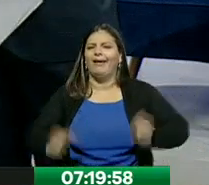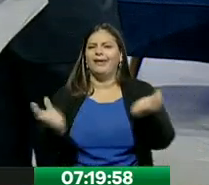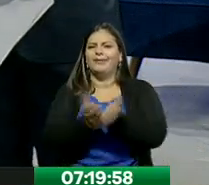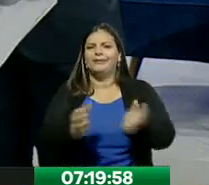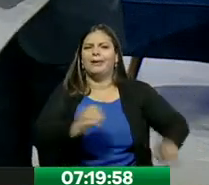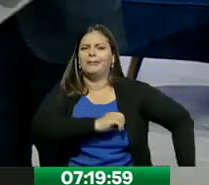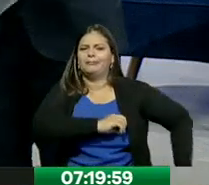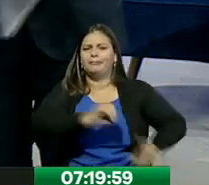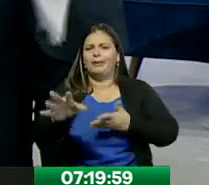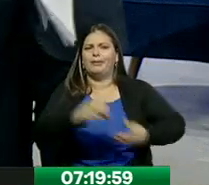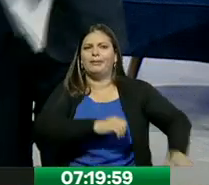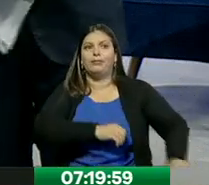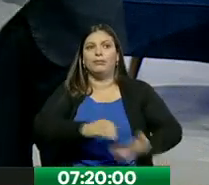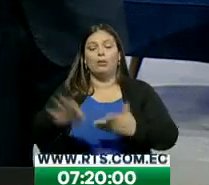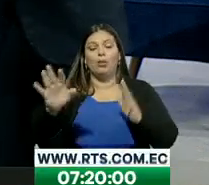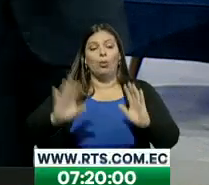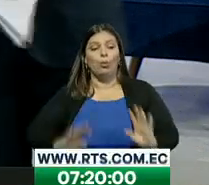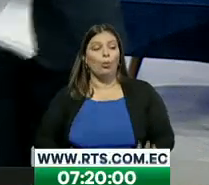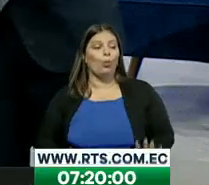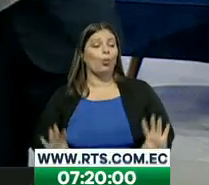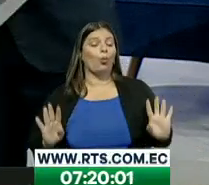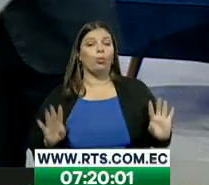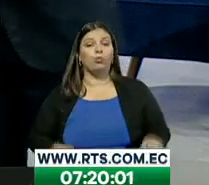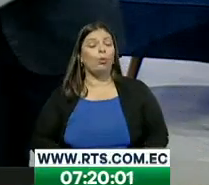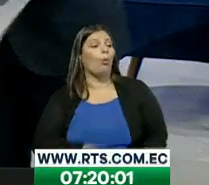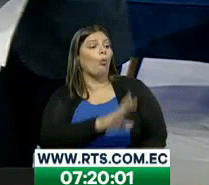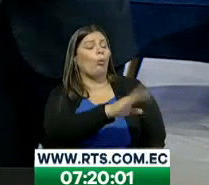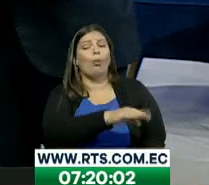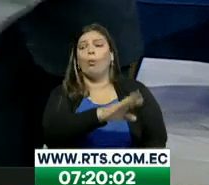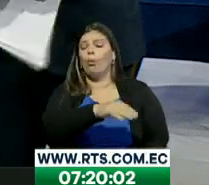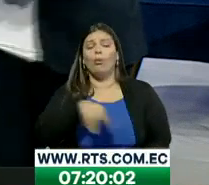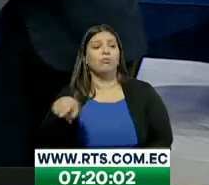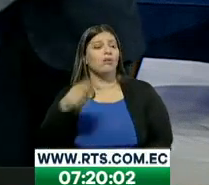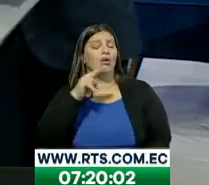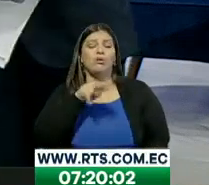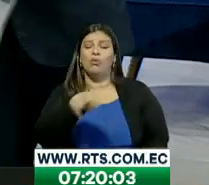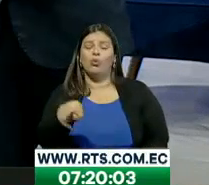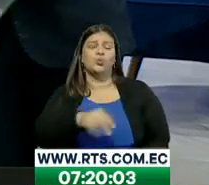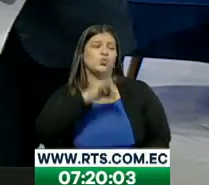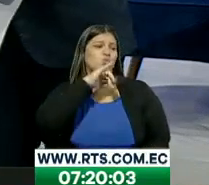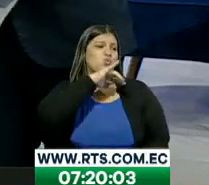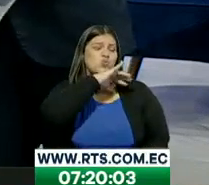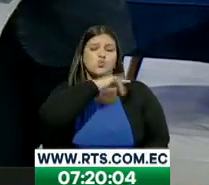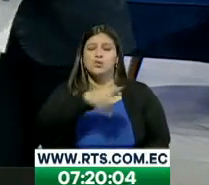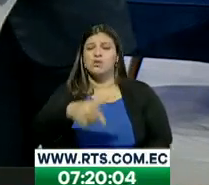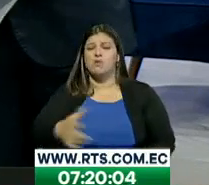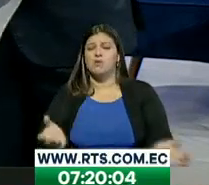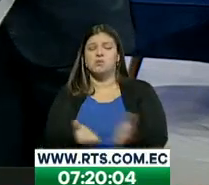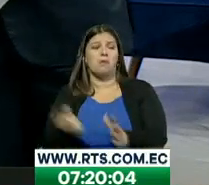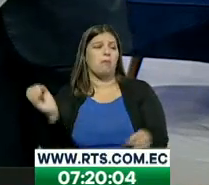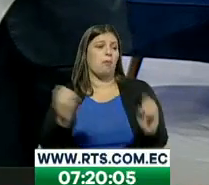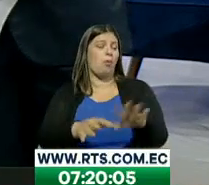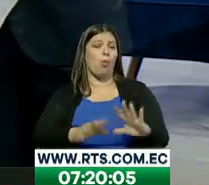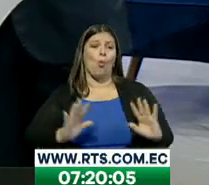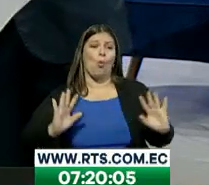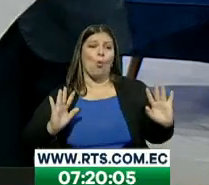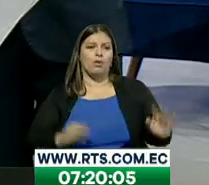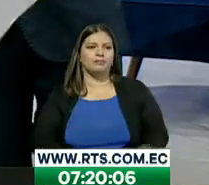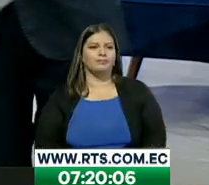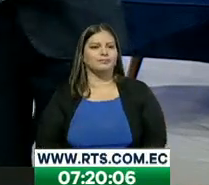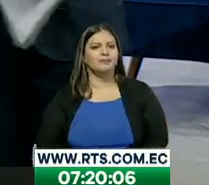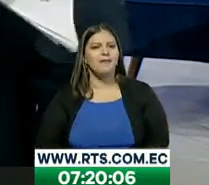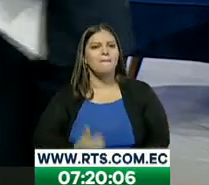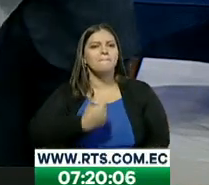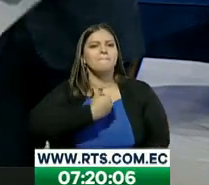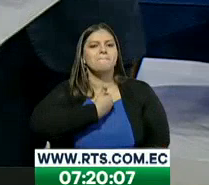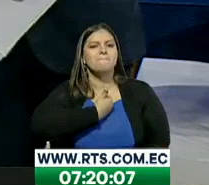andan reclamando, pero mira cómo está sucio, mira cómo está totalmente negativo, toda la ciudad no ayuda. Y son ellos precisamente los que han,